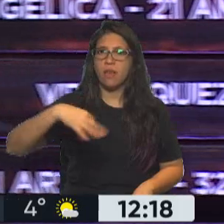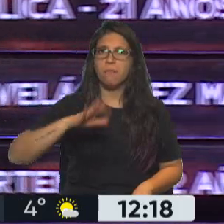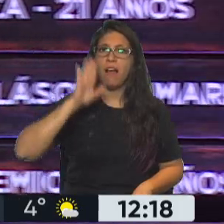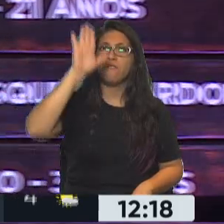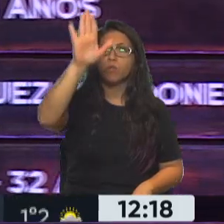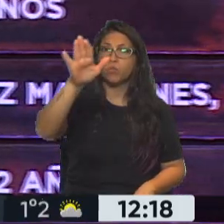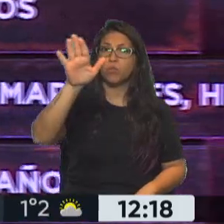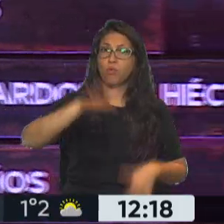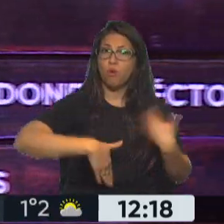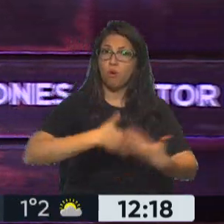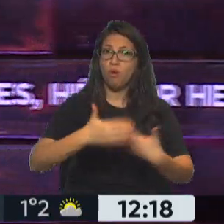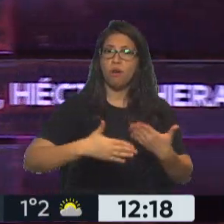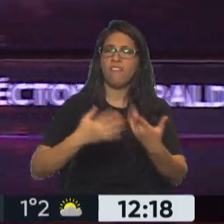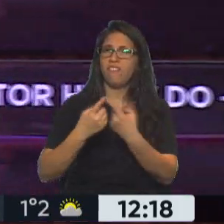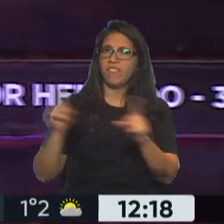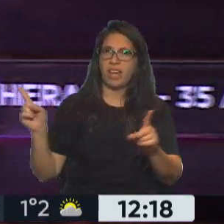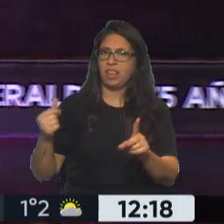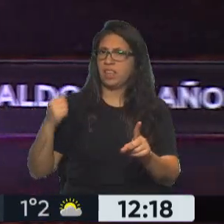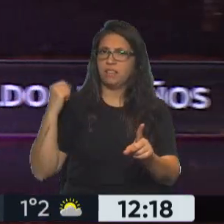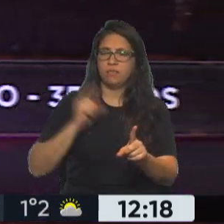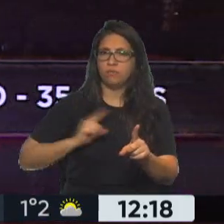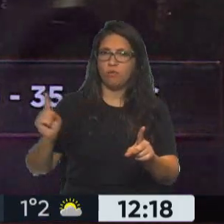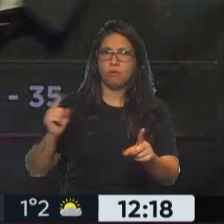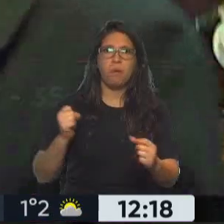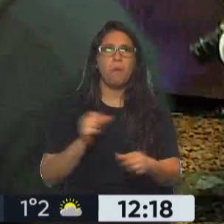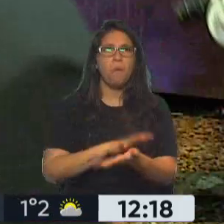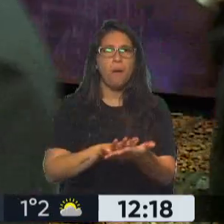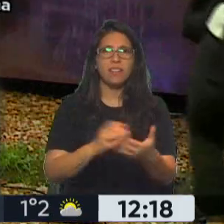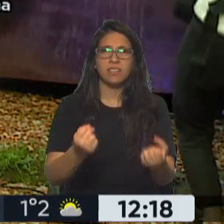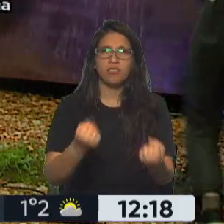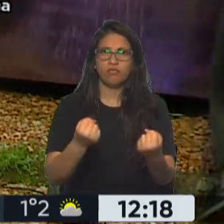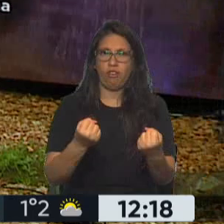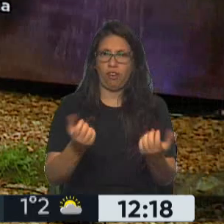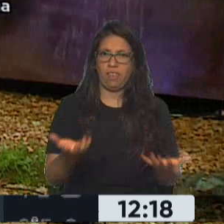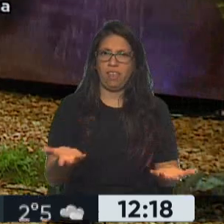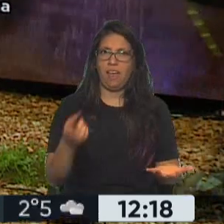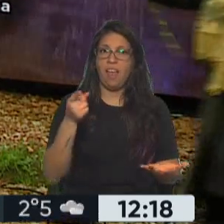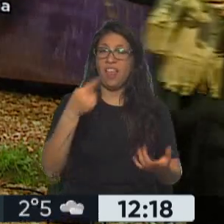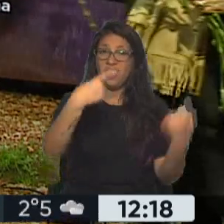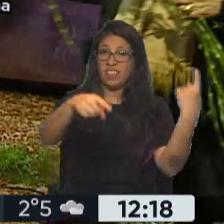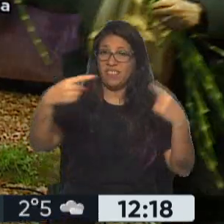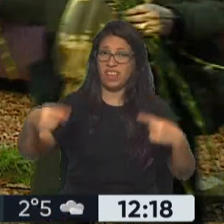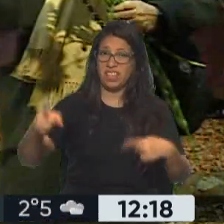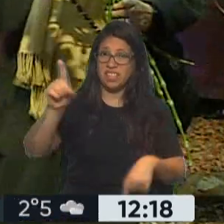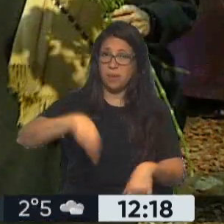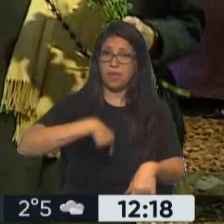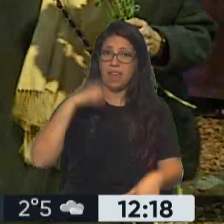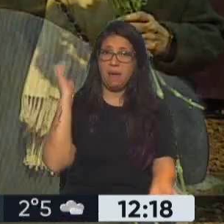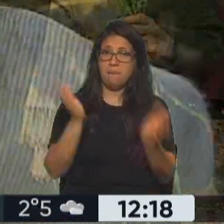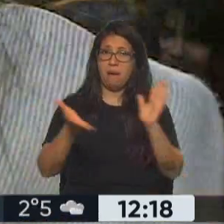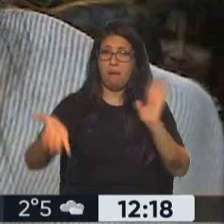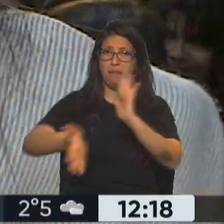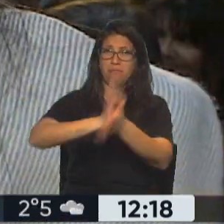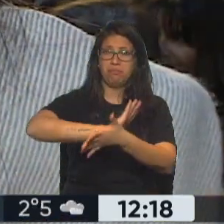futuro que podamos construir sea sobre la base de cimientos sólidos, donde nunca las diferencias signifiquen